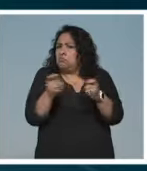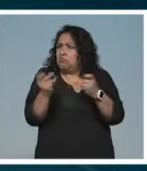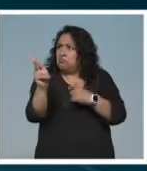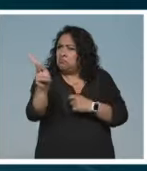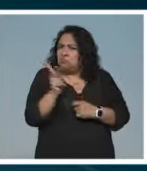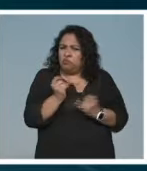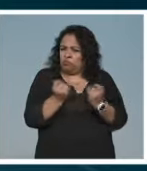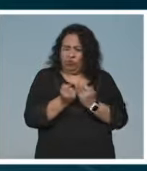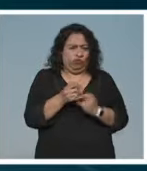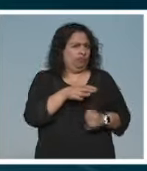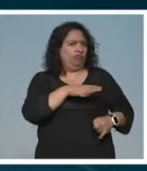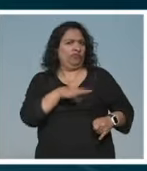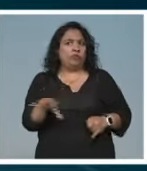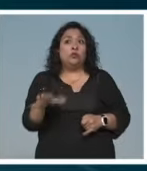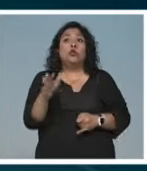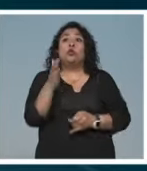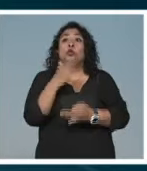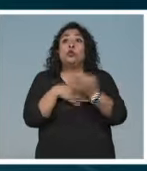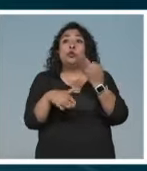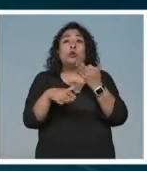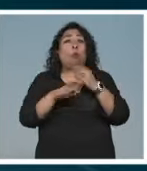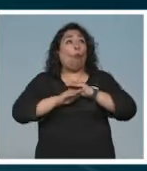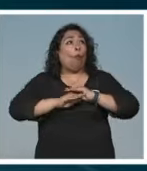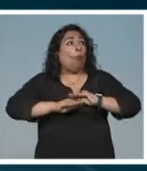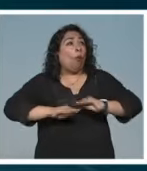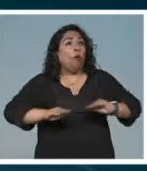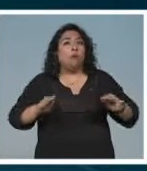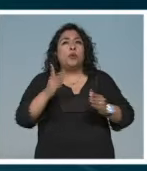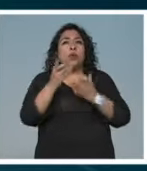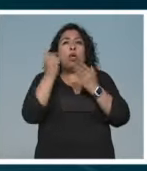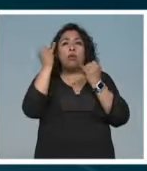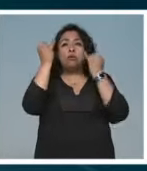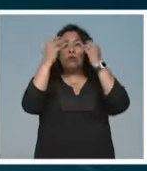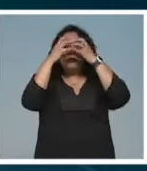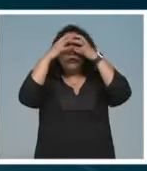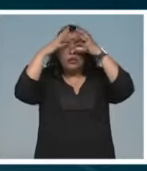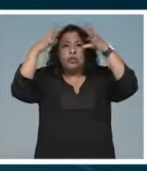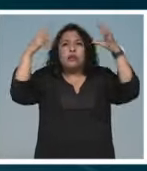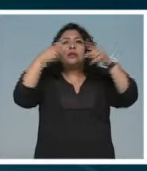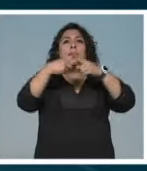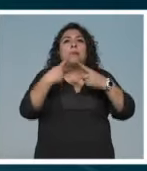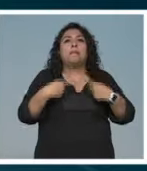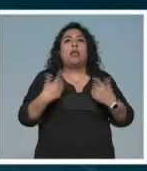ella. Todo sin escenografía, solo la imaginación del espectador.